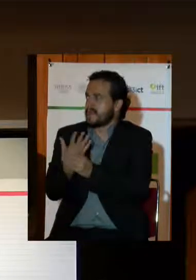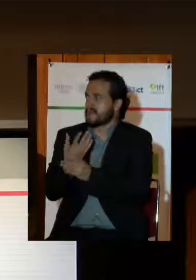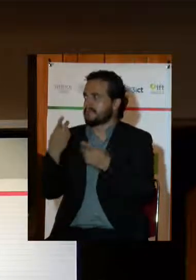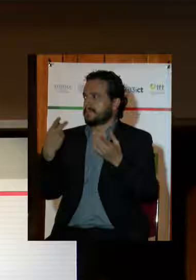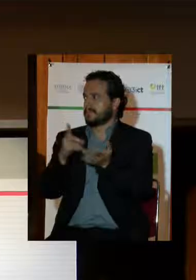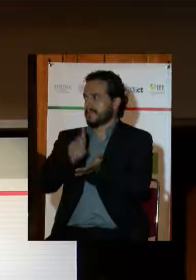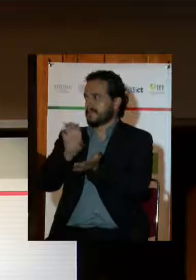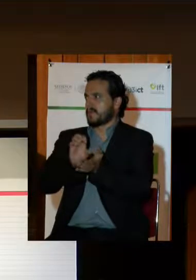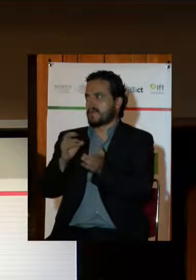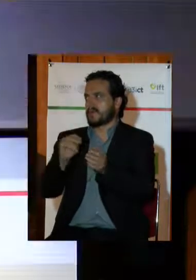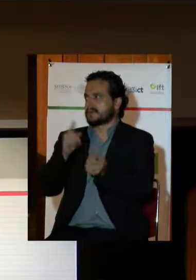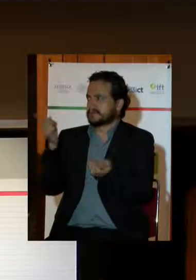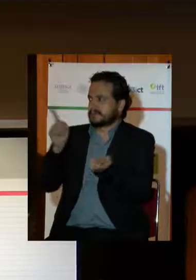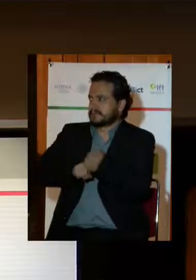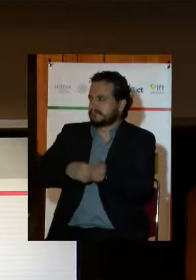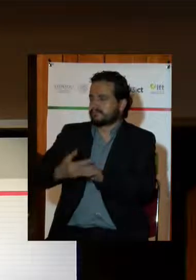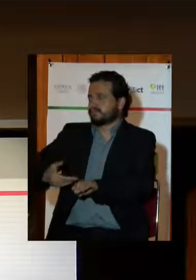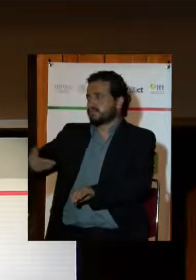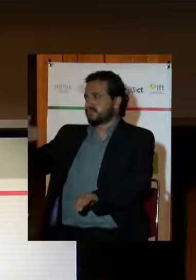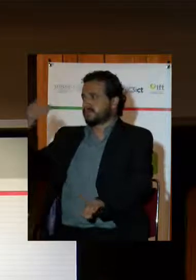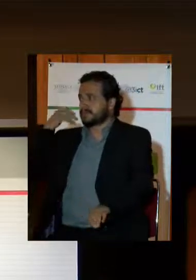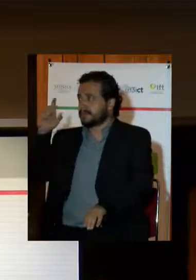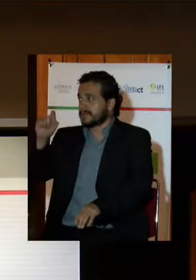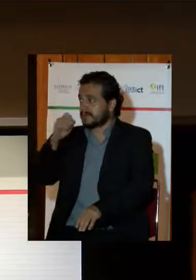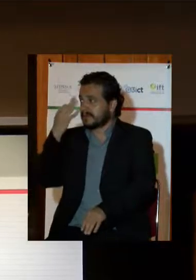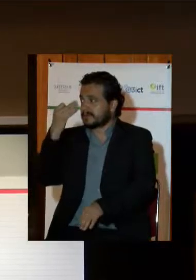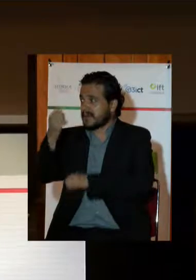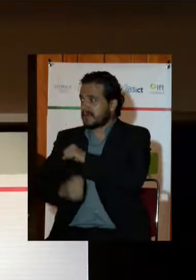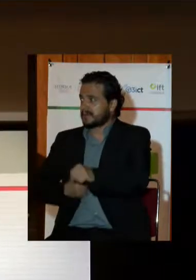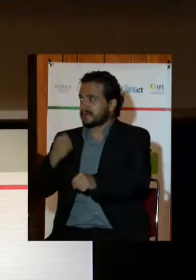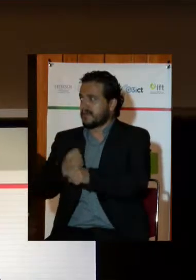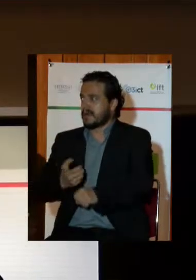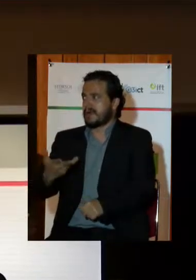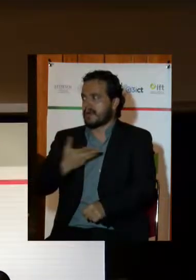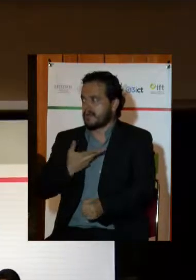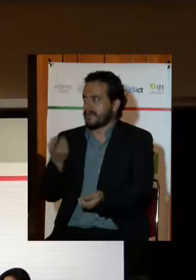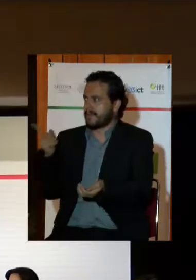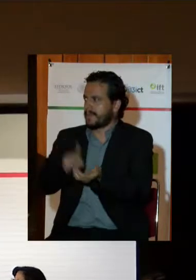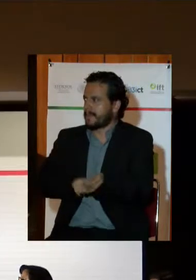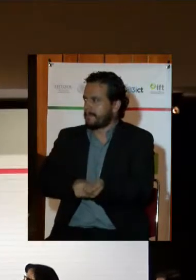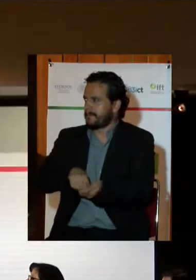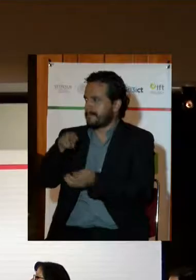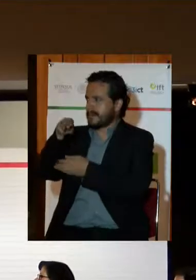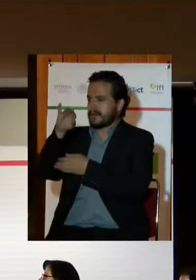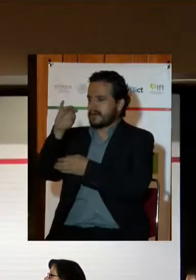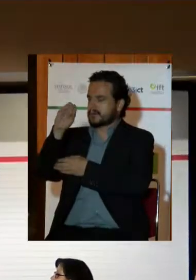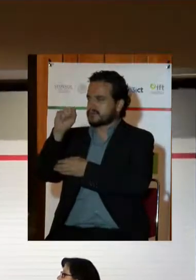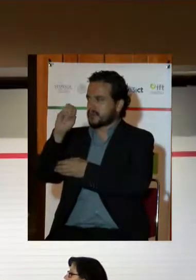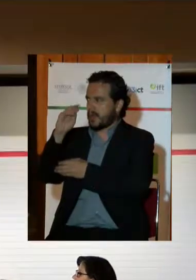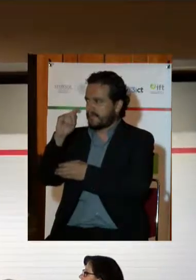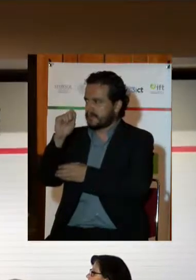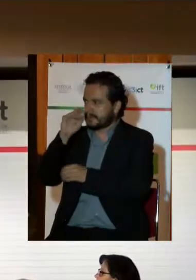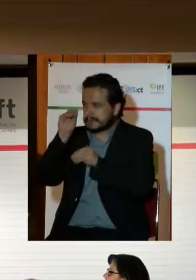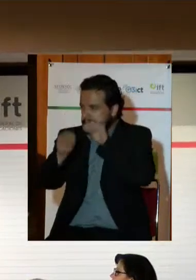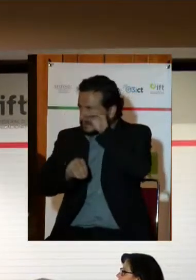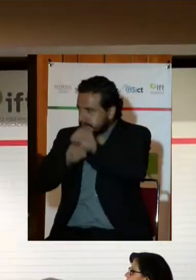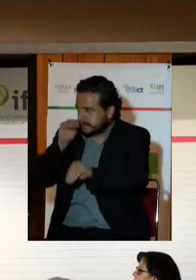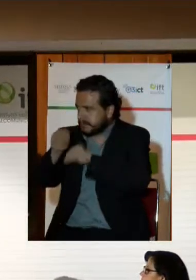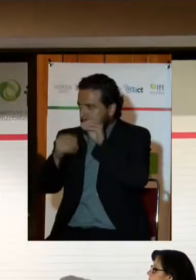23 años, crear tecnología accesible ha sido una estrategia prioritaria para nuestra compañía. Fue en el